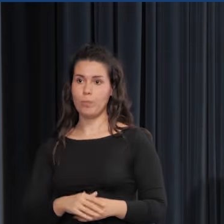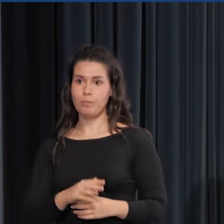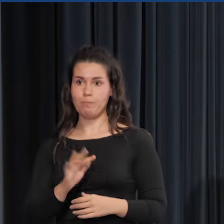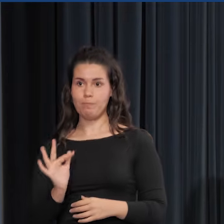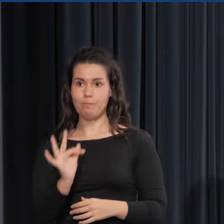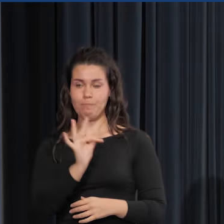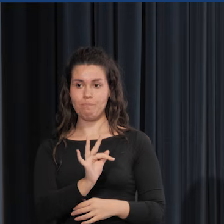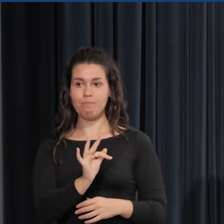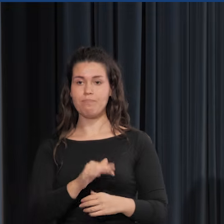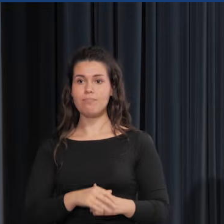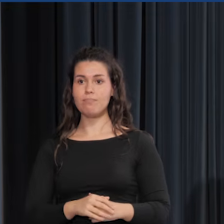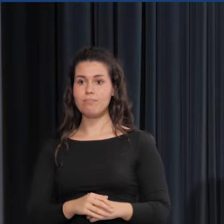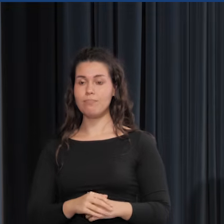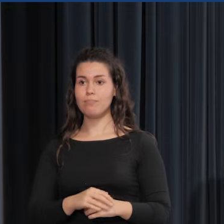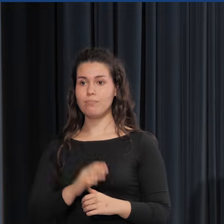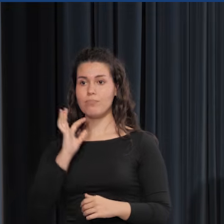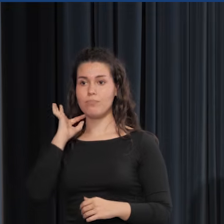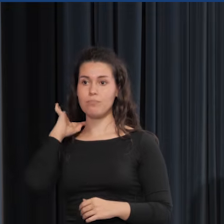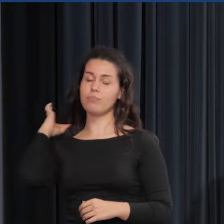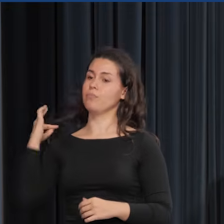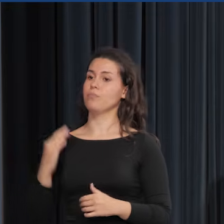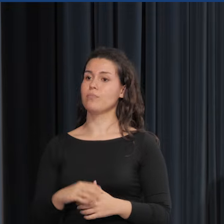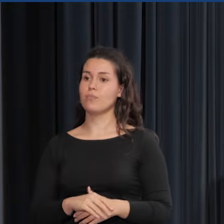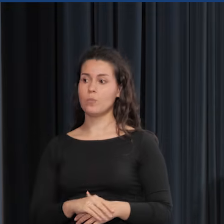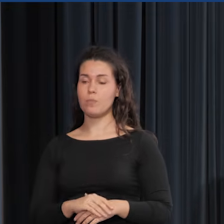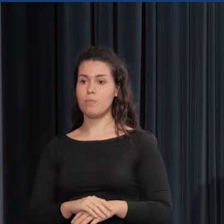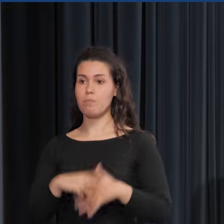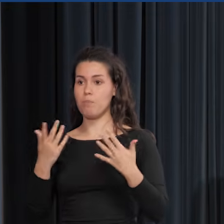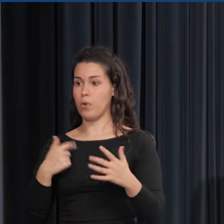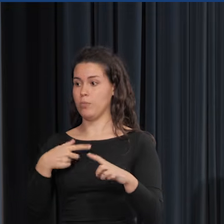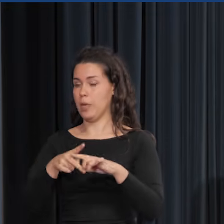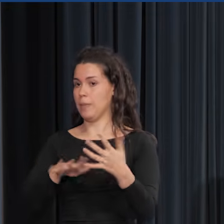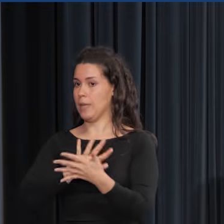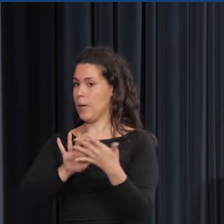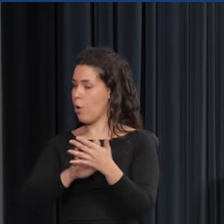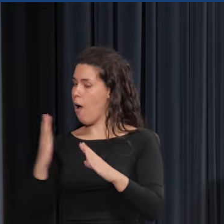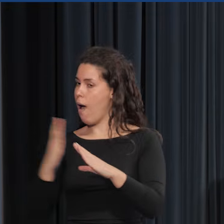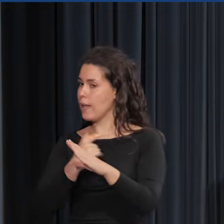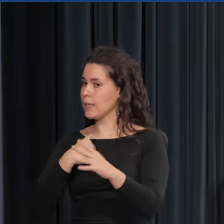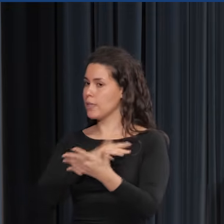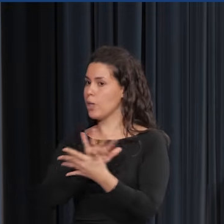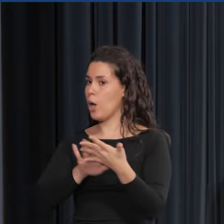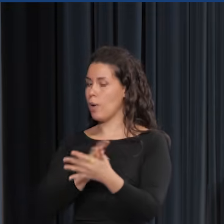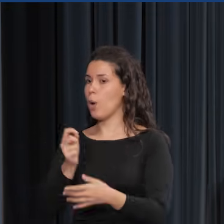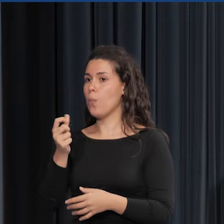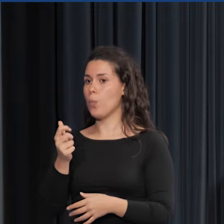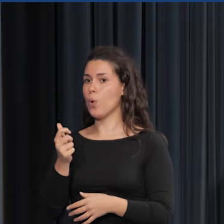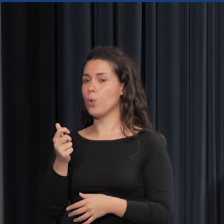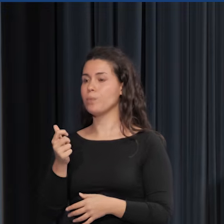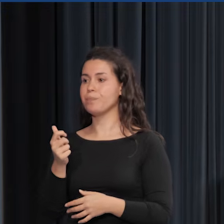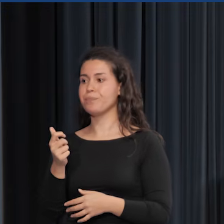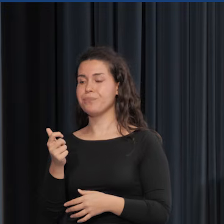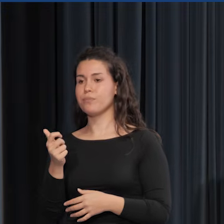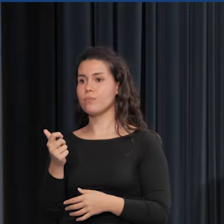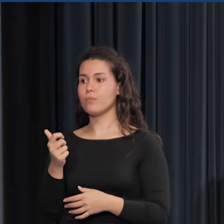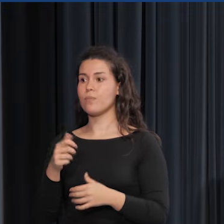lugar, antes de hablar de las herramientas que tenemos, me gustaría poner un poco en valor lo que estamos comentando. ¿Qué